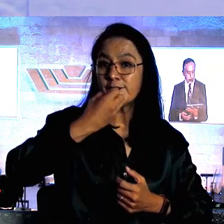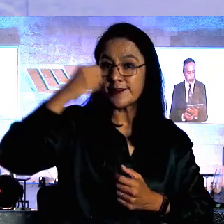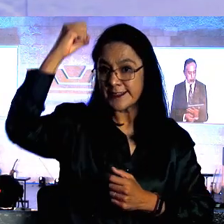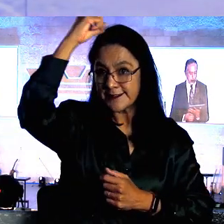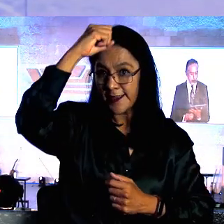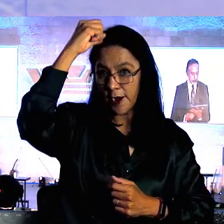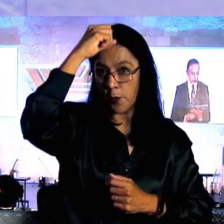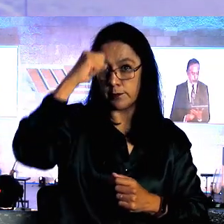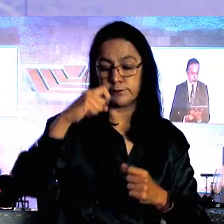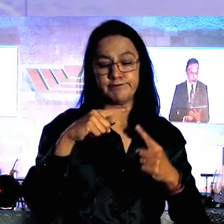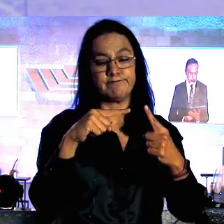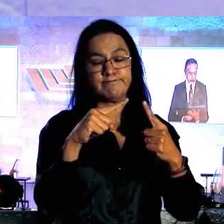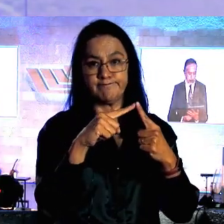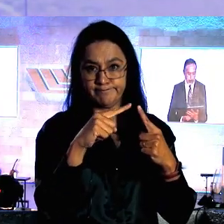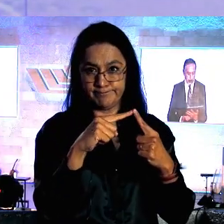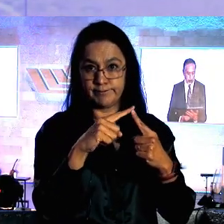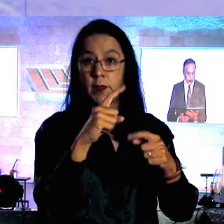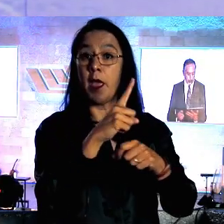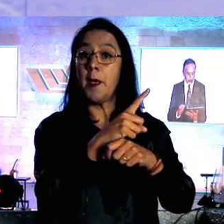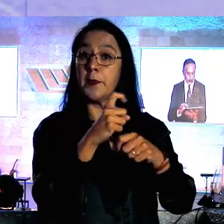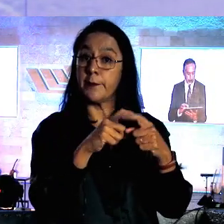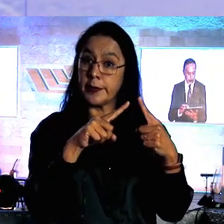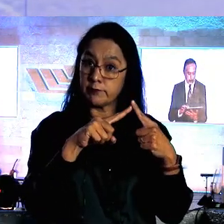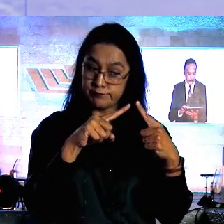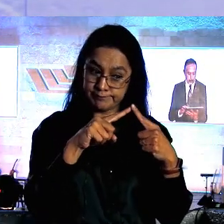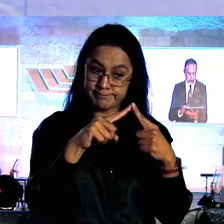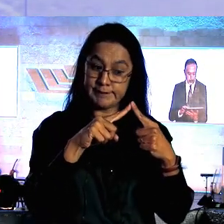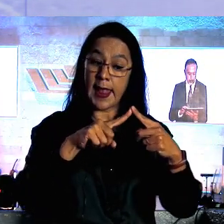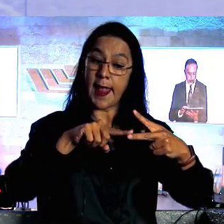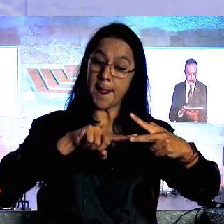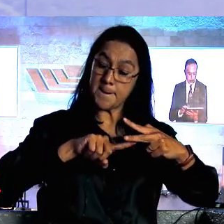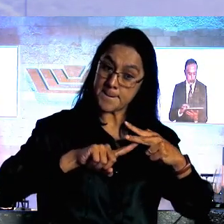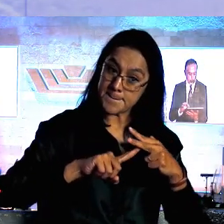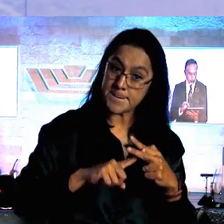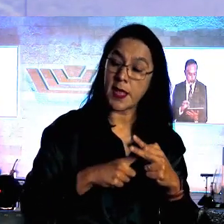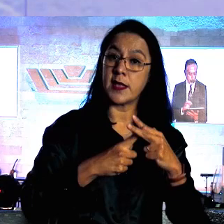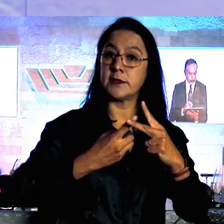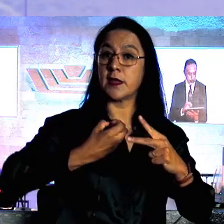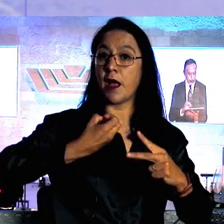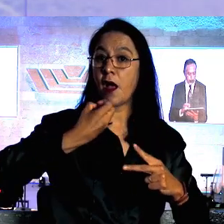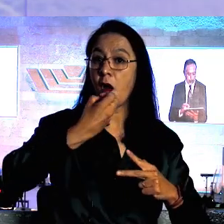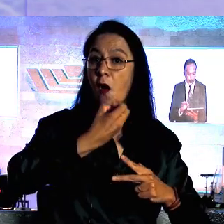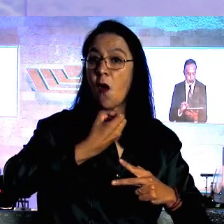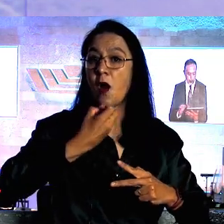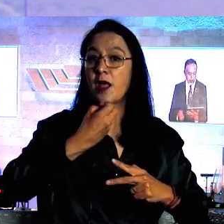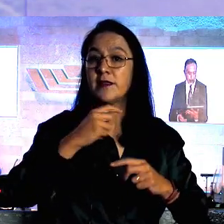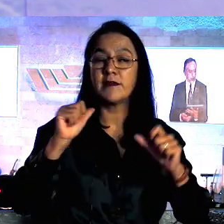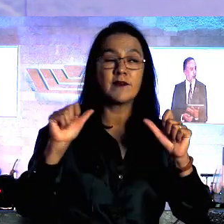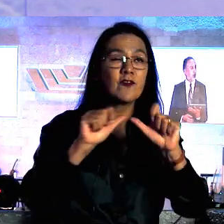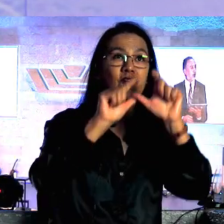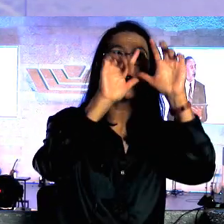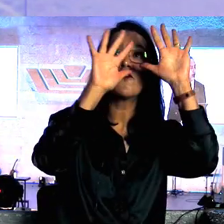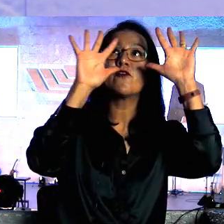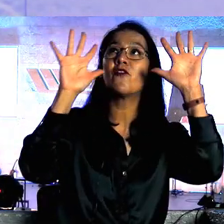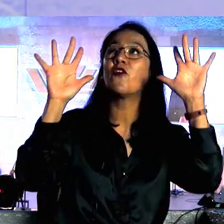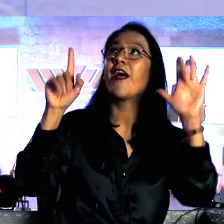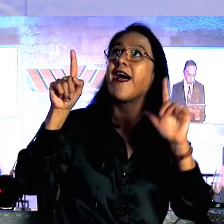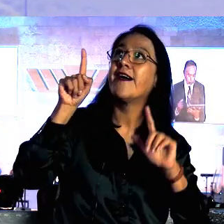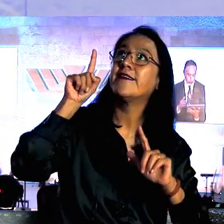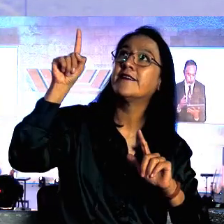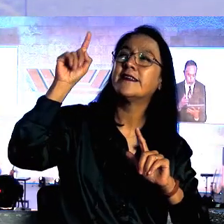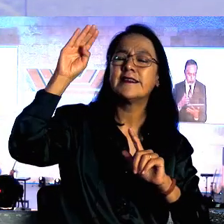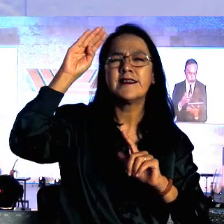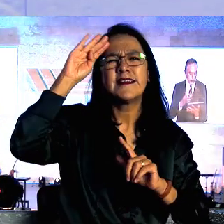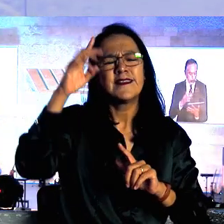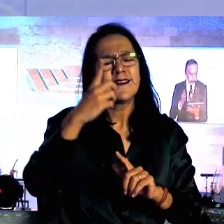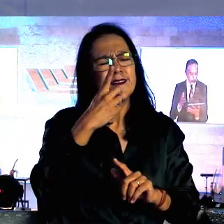En primer lugar, Él comienza la oración dándole gloria al Señor, diciendo, Oh